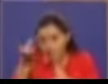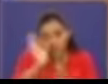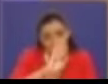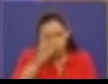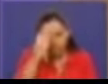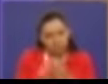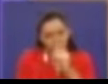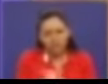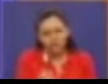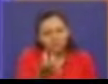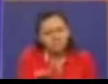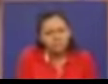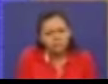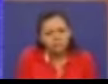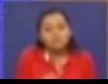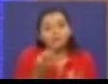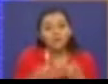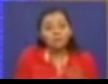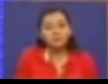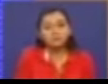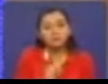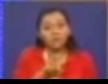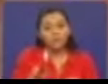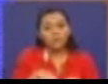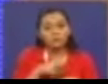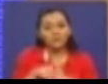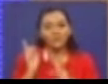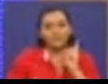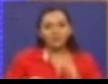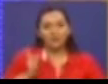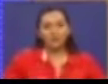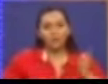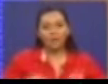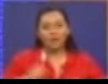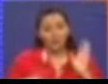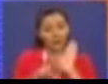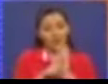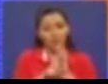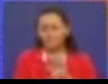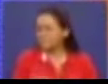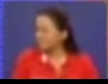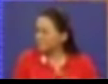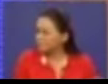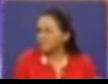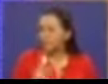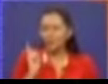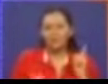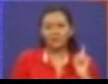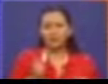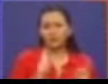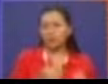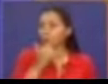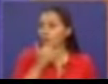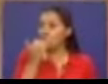una ley de seguridad nacional de la época de la dictadura, de la época de la Guerra Fría. Hoy la nueva ley de seguridad es acorde